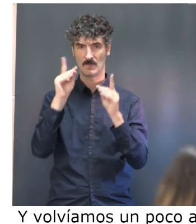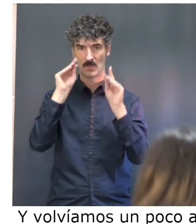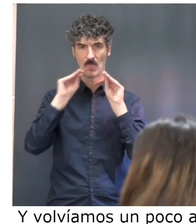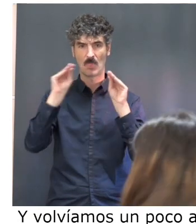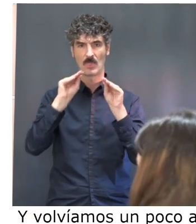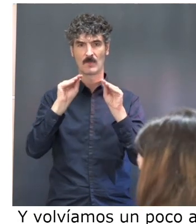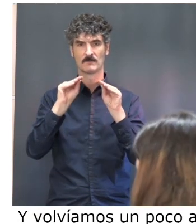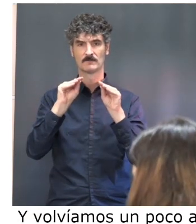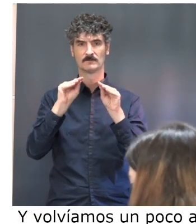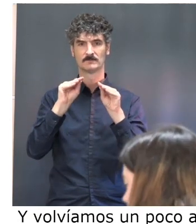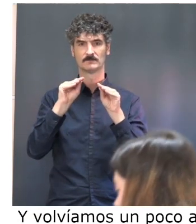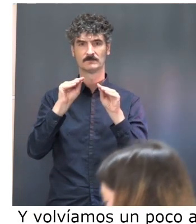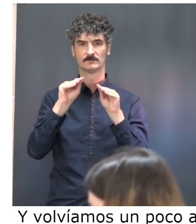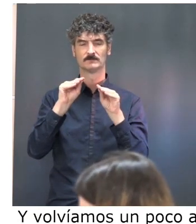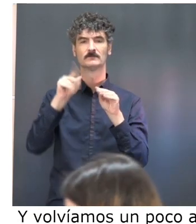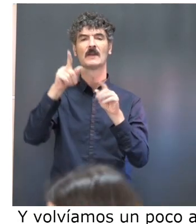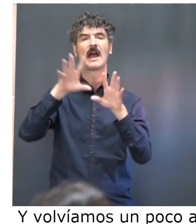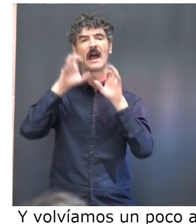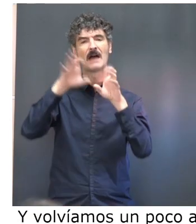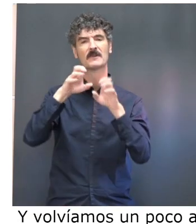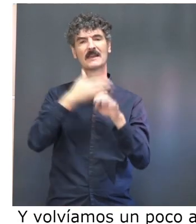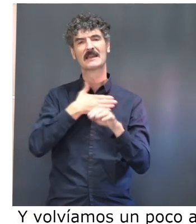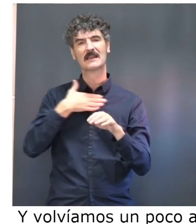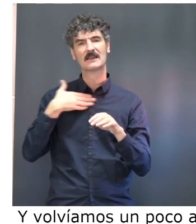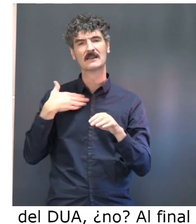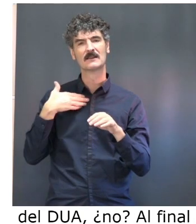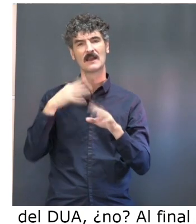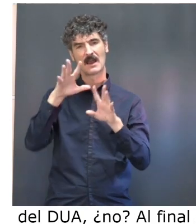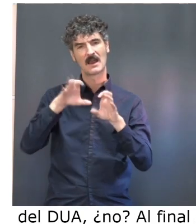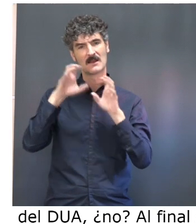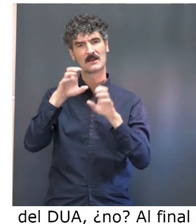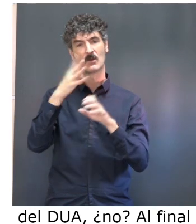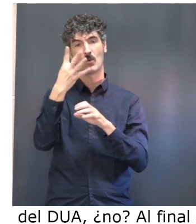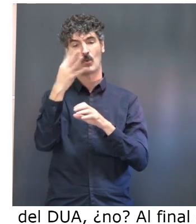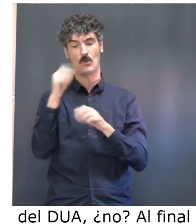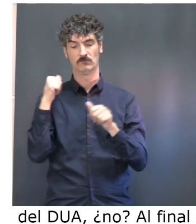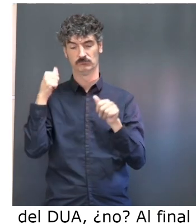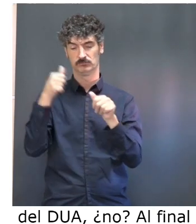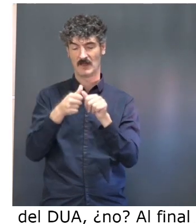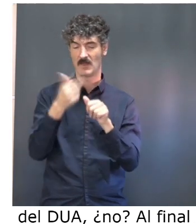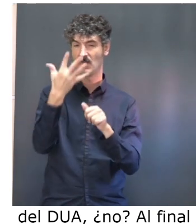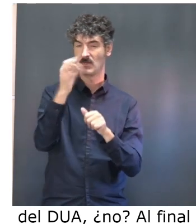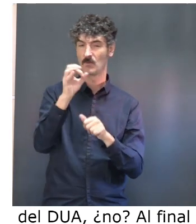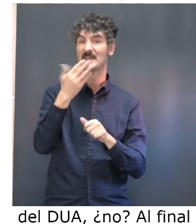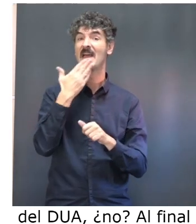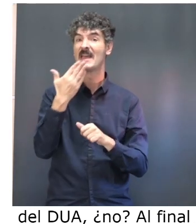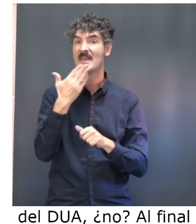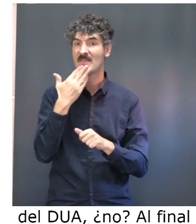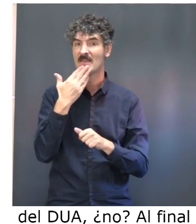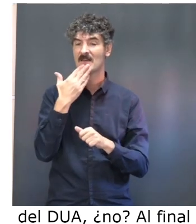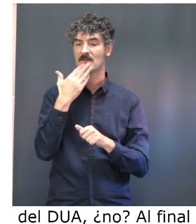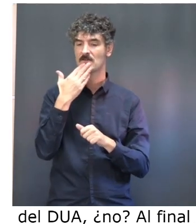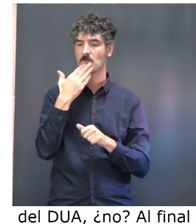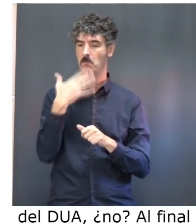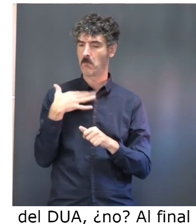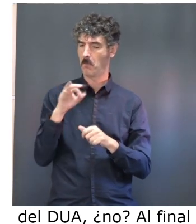seguir queriendo aprender, va a querer, aunque tenga 40 años o 50, pero sigo